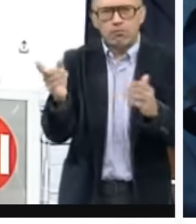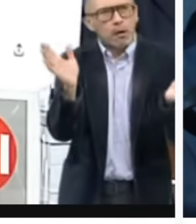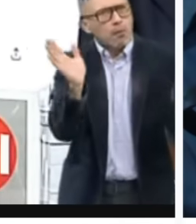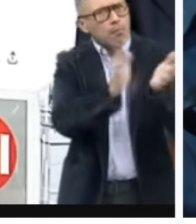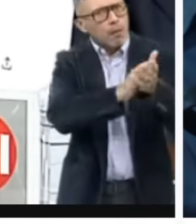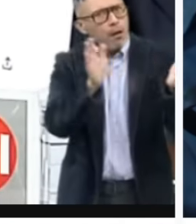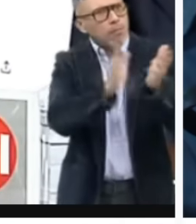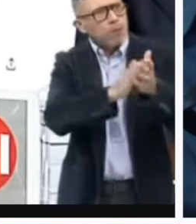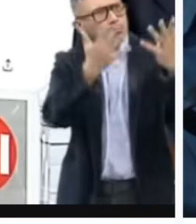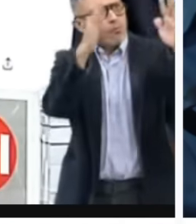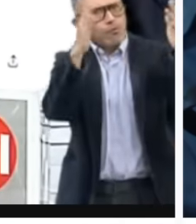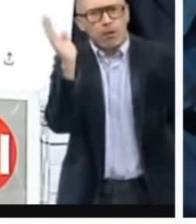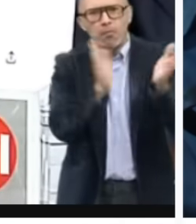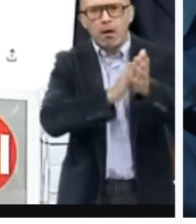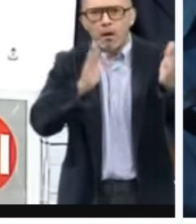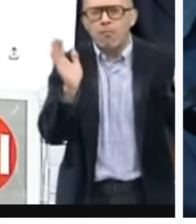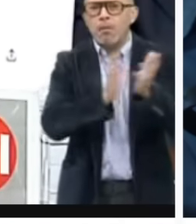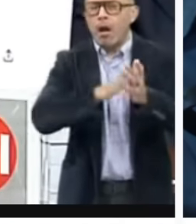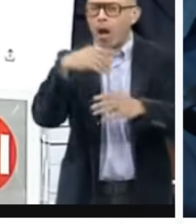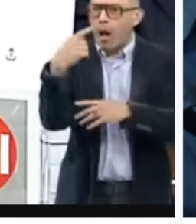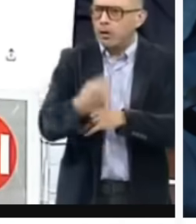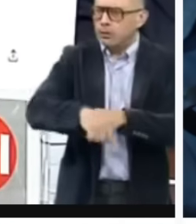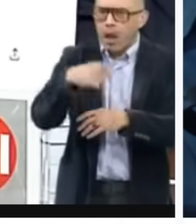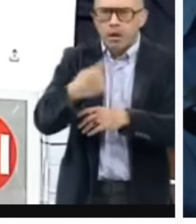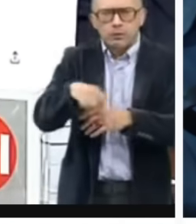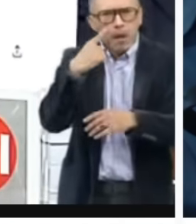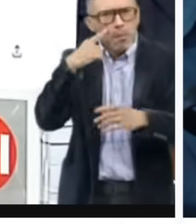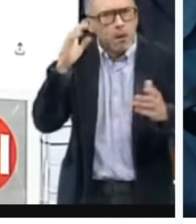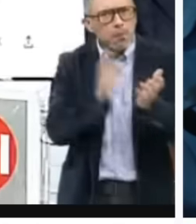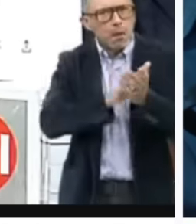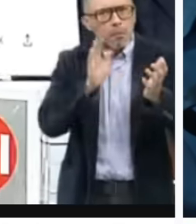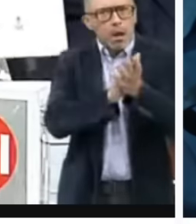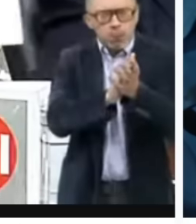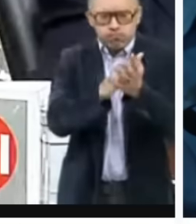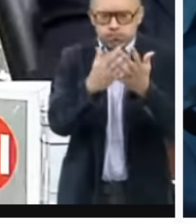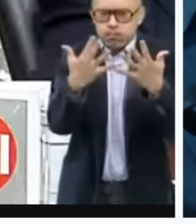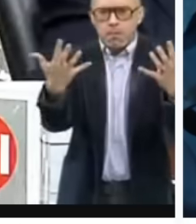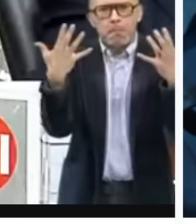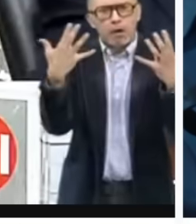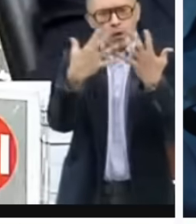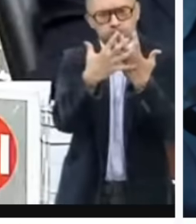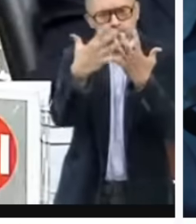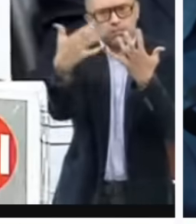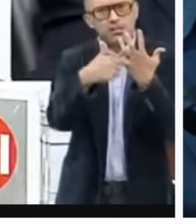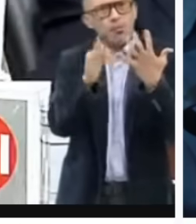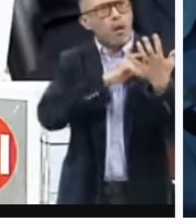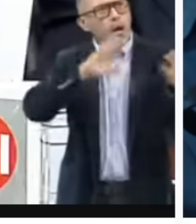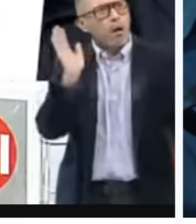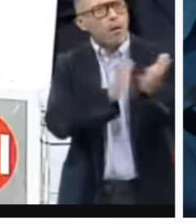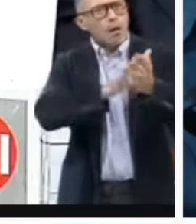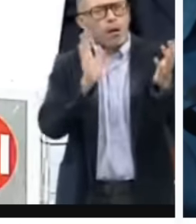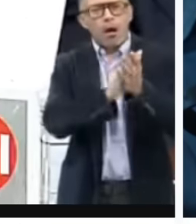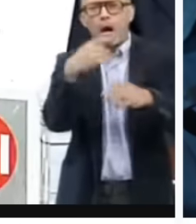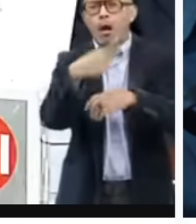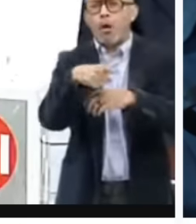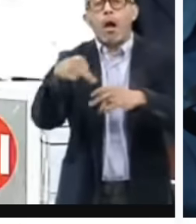frente amplio encabezado por Xóchitl Gálvez se va a ir al tercer lugar, así como lo